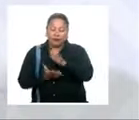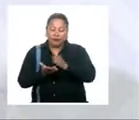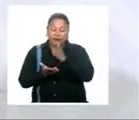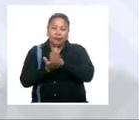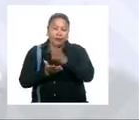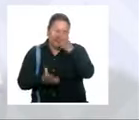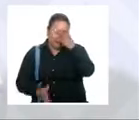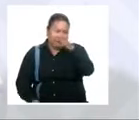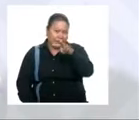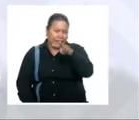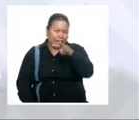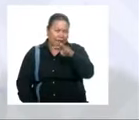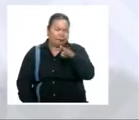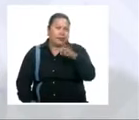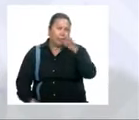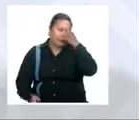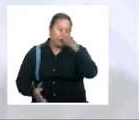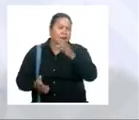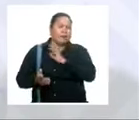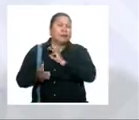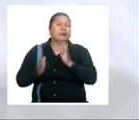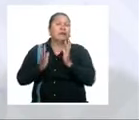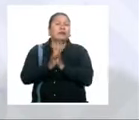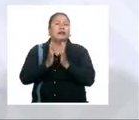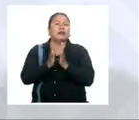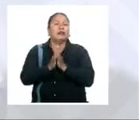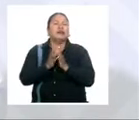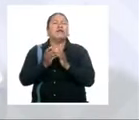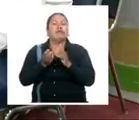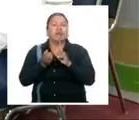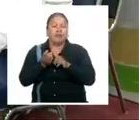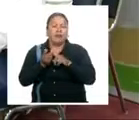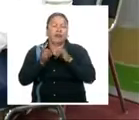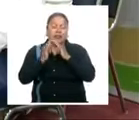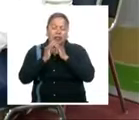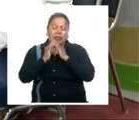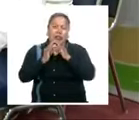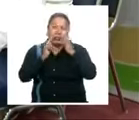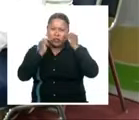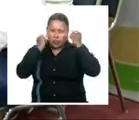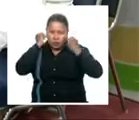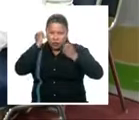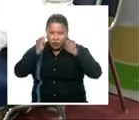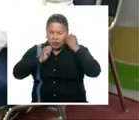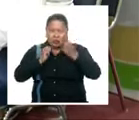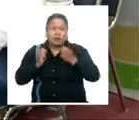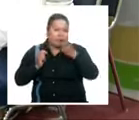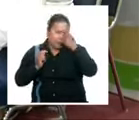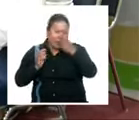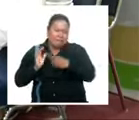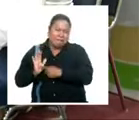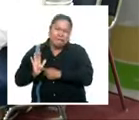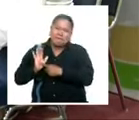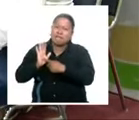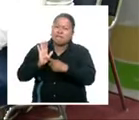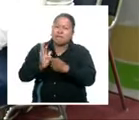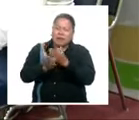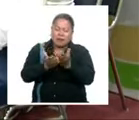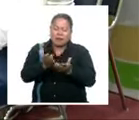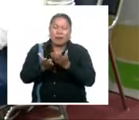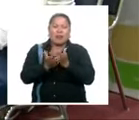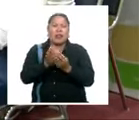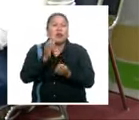México para participar en el Tianguis Turístico y presentar la oferta y la nueva